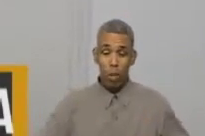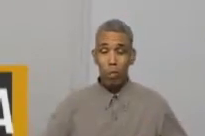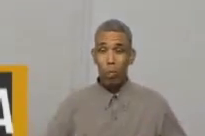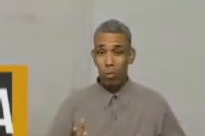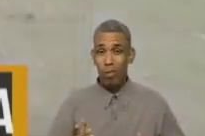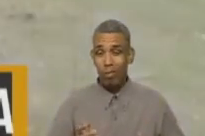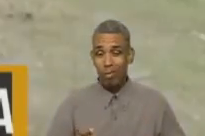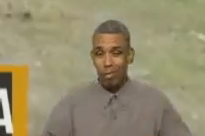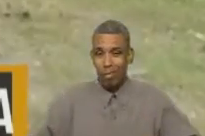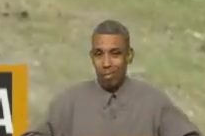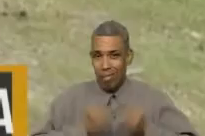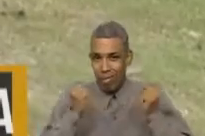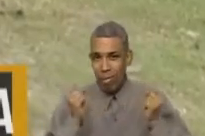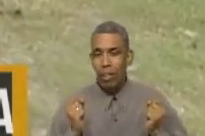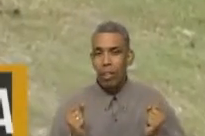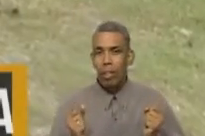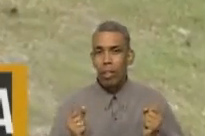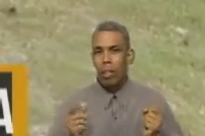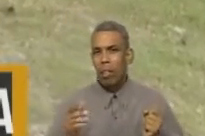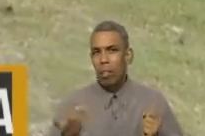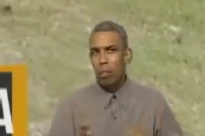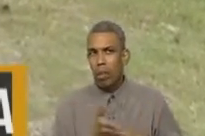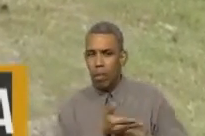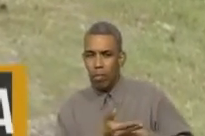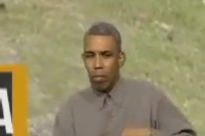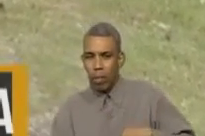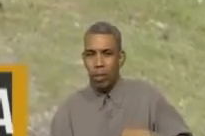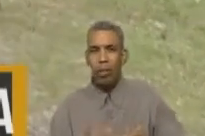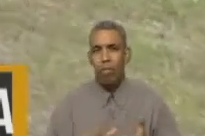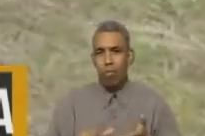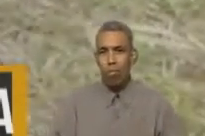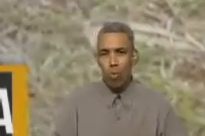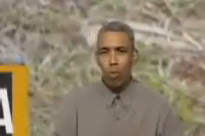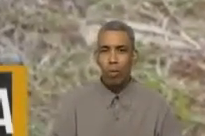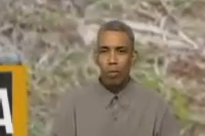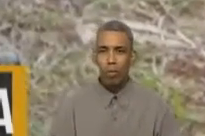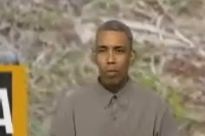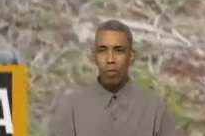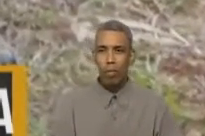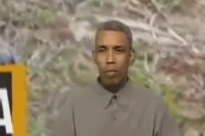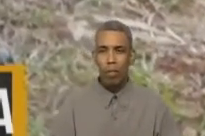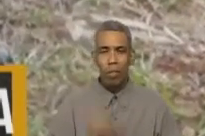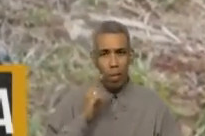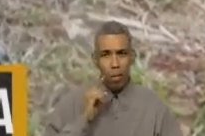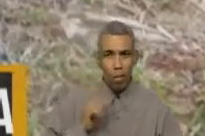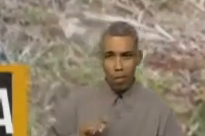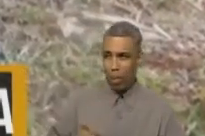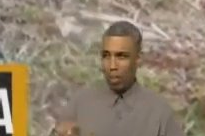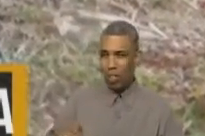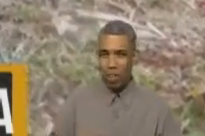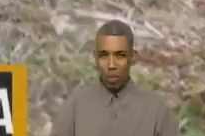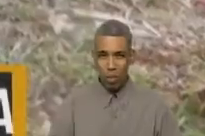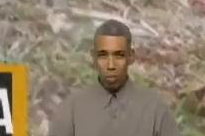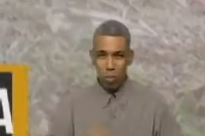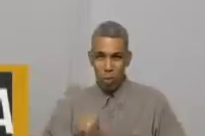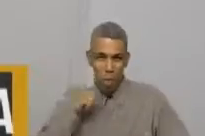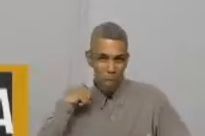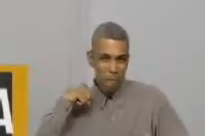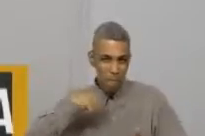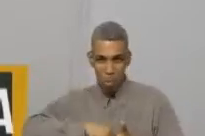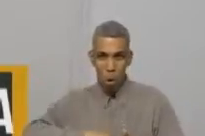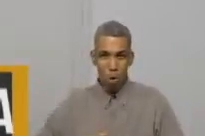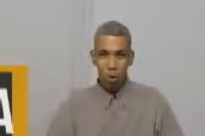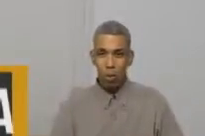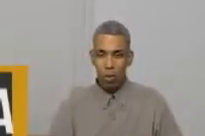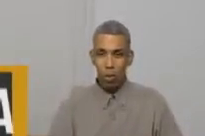horas de la tarde falleció. Todo indica que la camioneta arrastró al motociclista unos metros para luego chocar contra una vivienda. Pero que